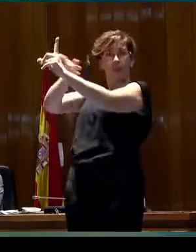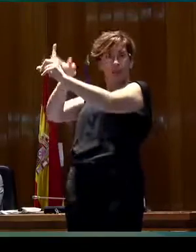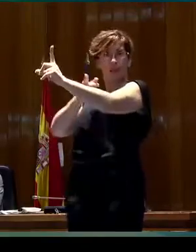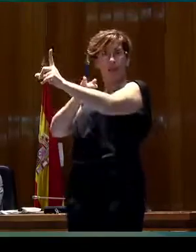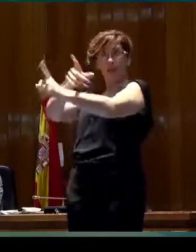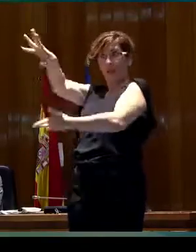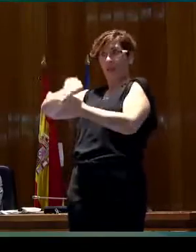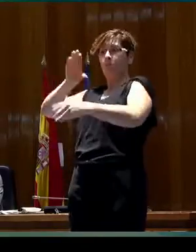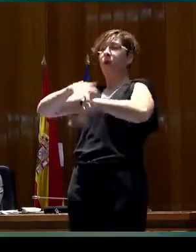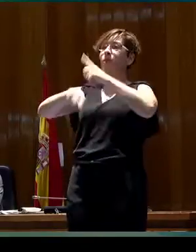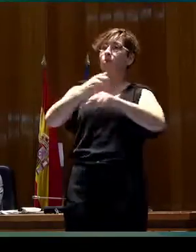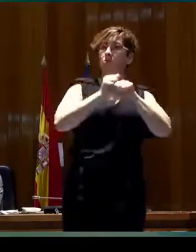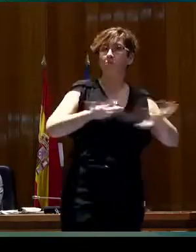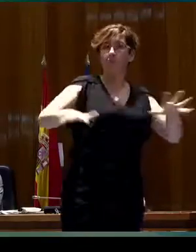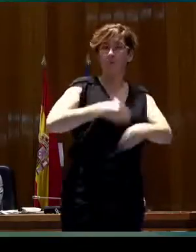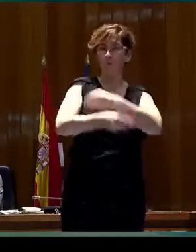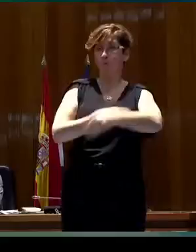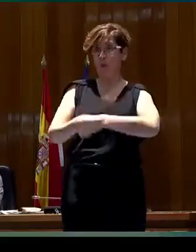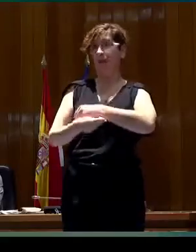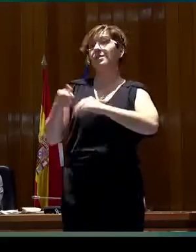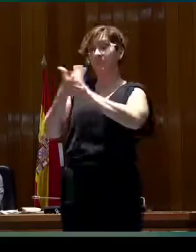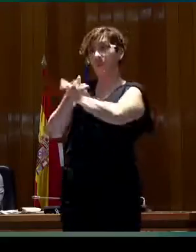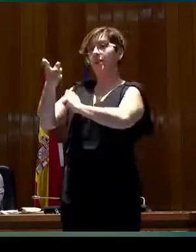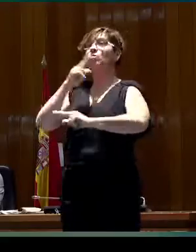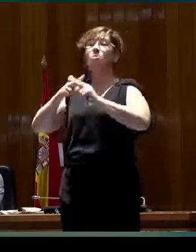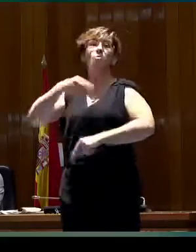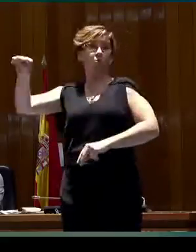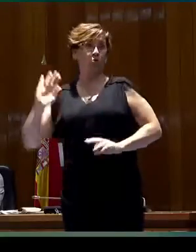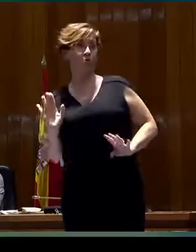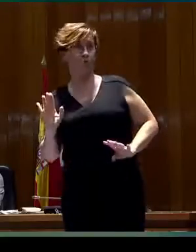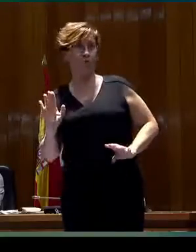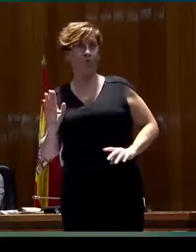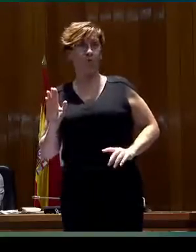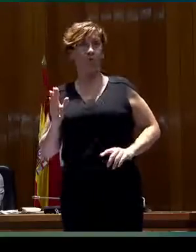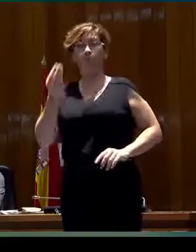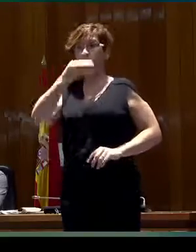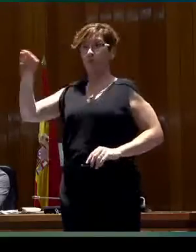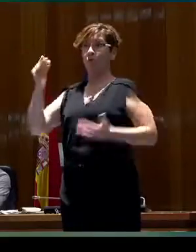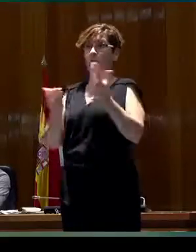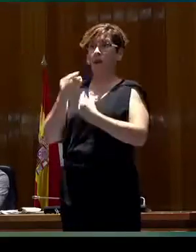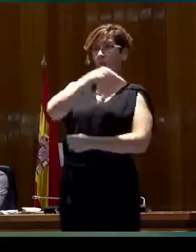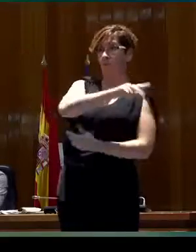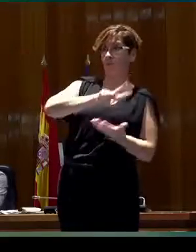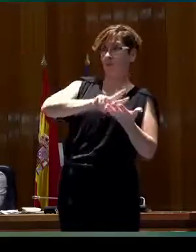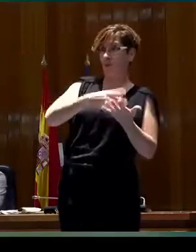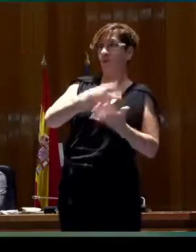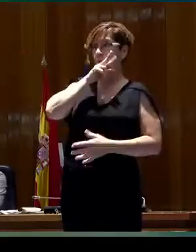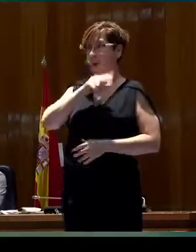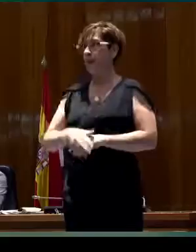y que añade, como dije anteriormente, un plus a las competencias que presenta.